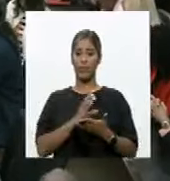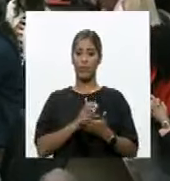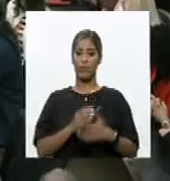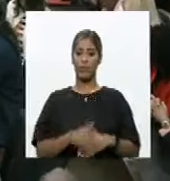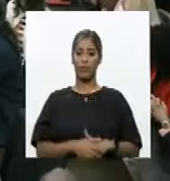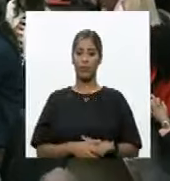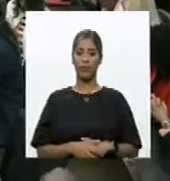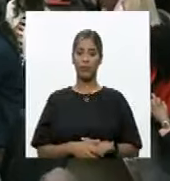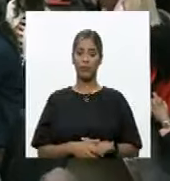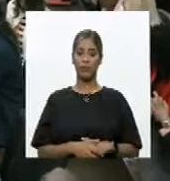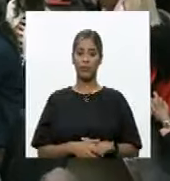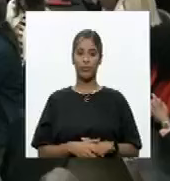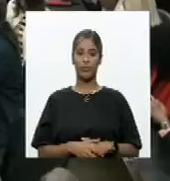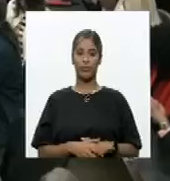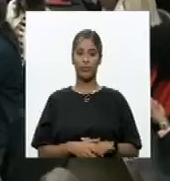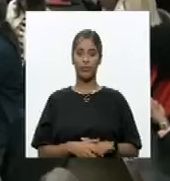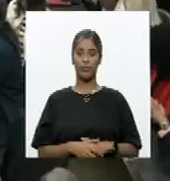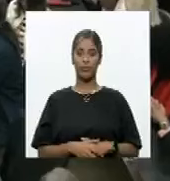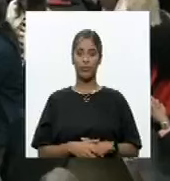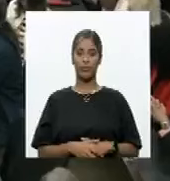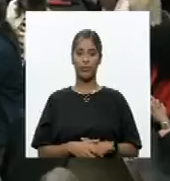Ali Primera, perdón, que...